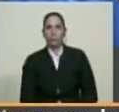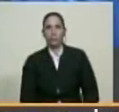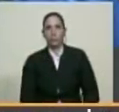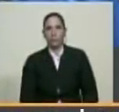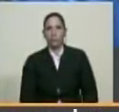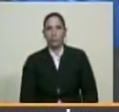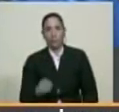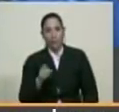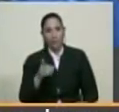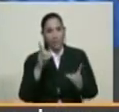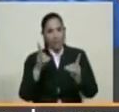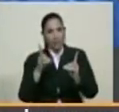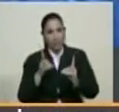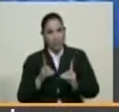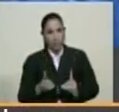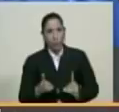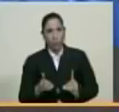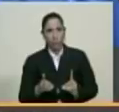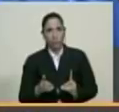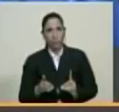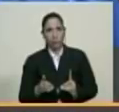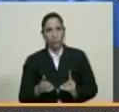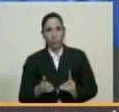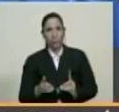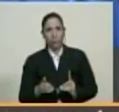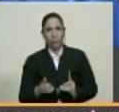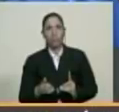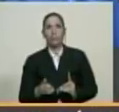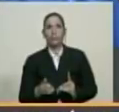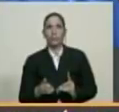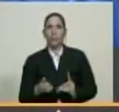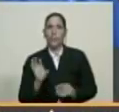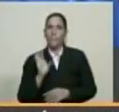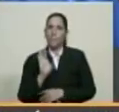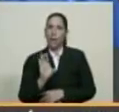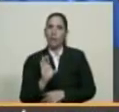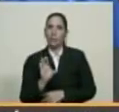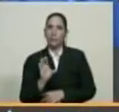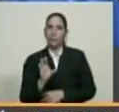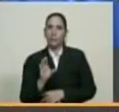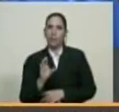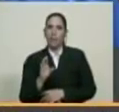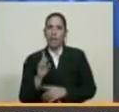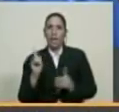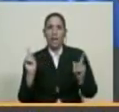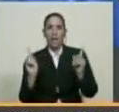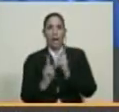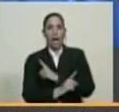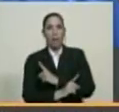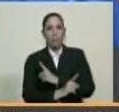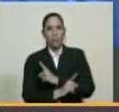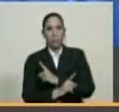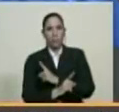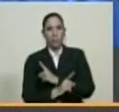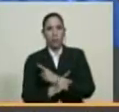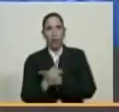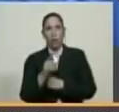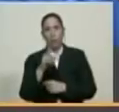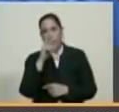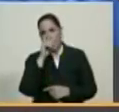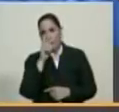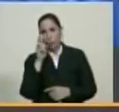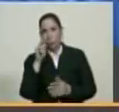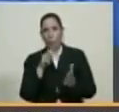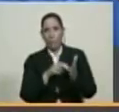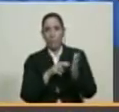Esta decisión es una decisión que no es ajena al país, dado que en la reconversión del año 2007-2008 fue una decisión que también